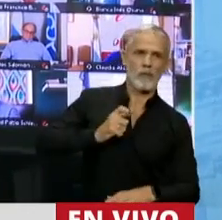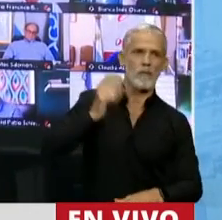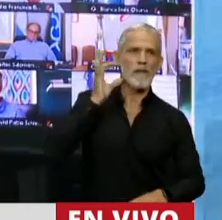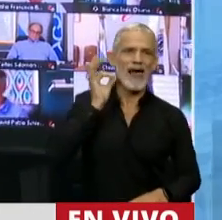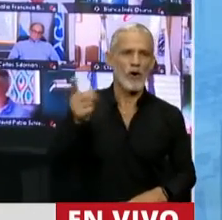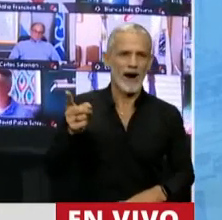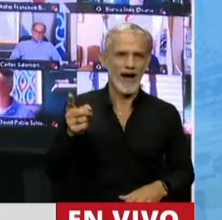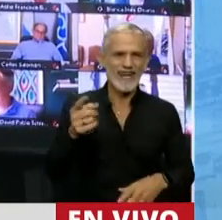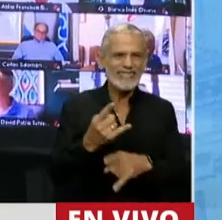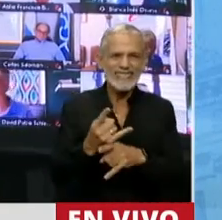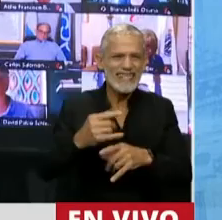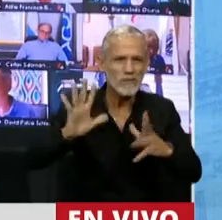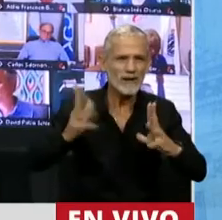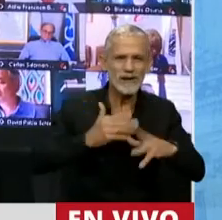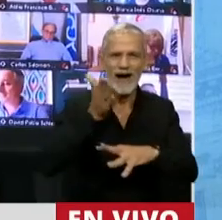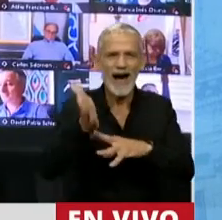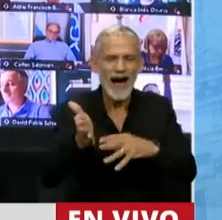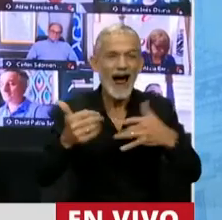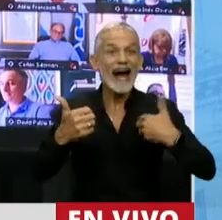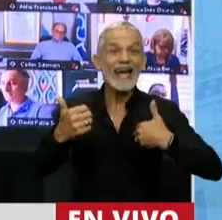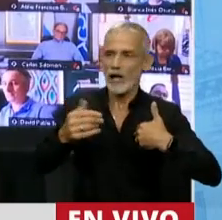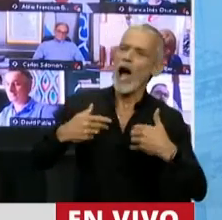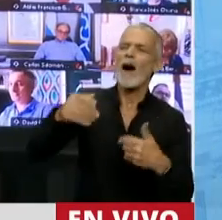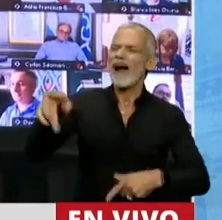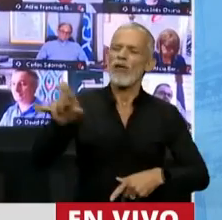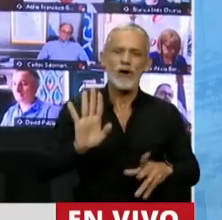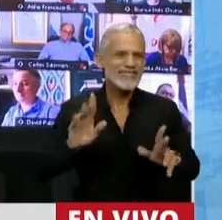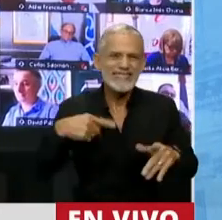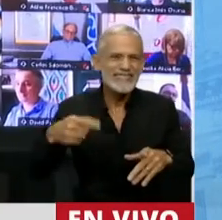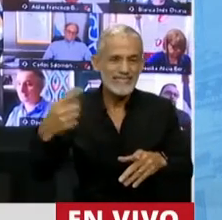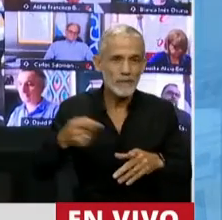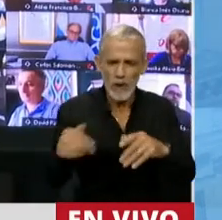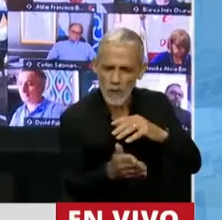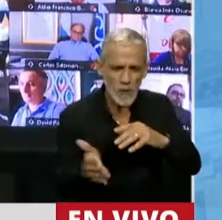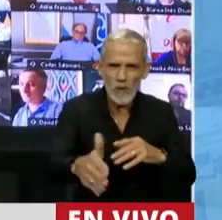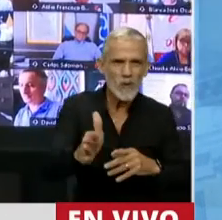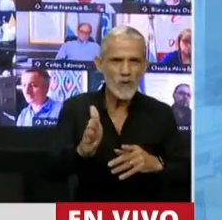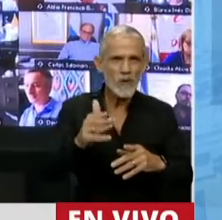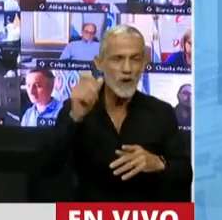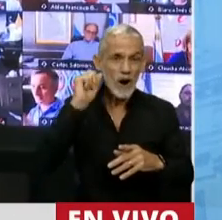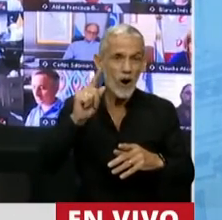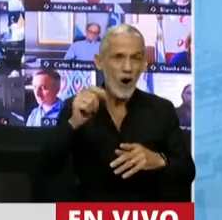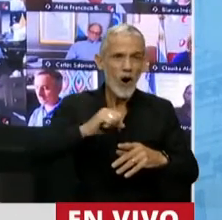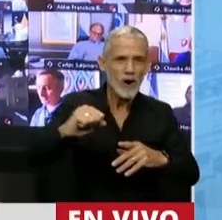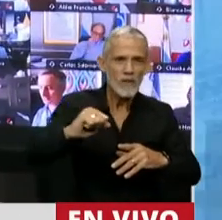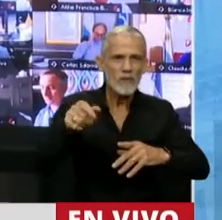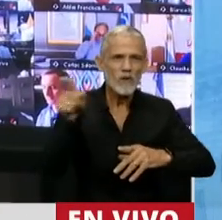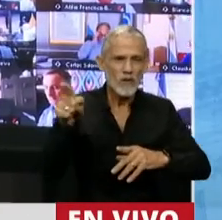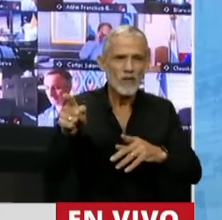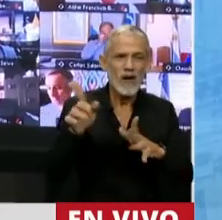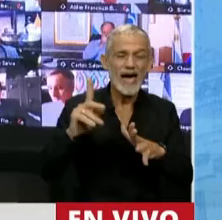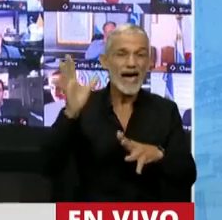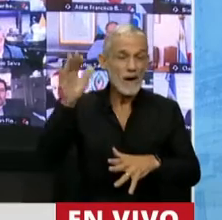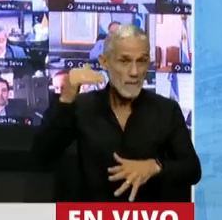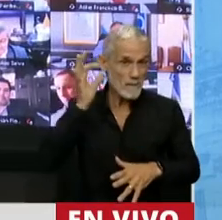le seguirá la palabra Maradona. La gambeta y los goles de Maradona fueron para muchos la